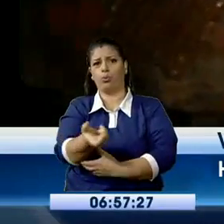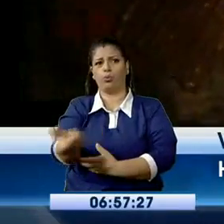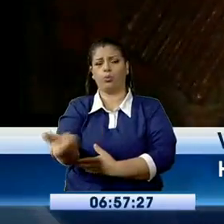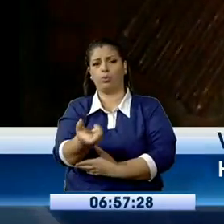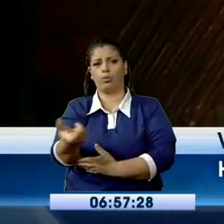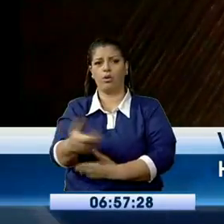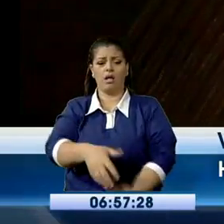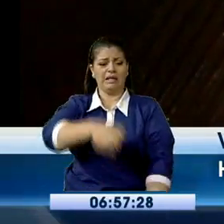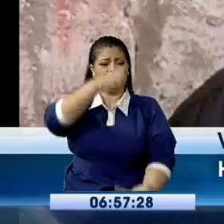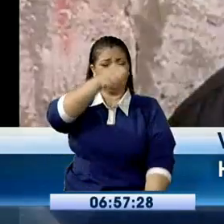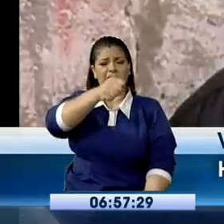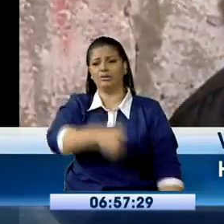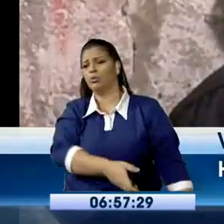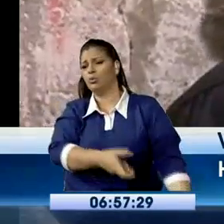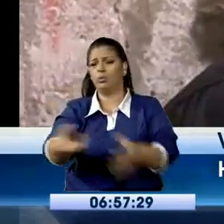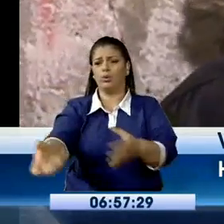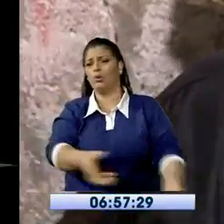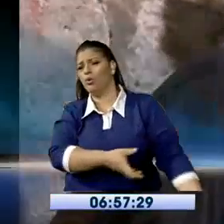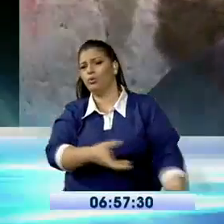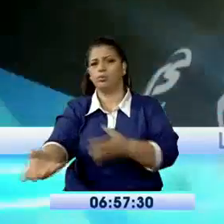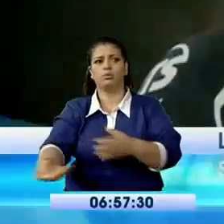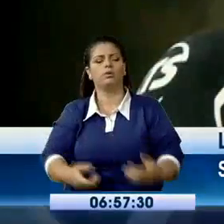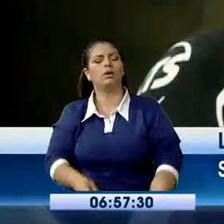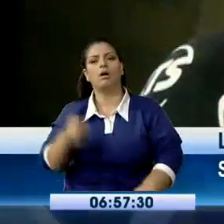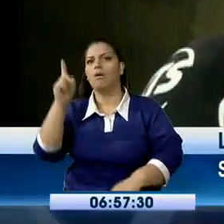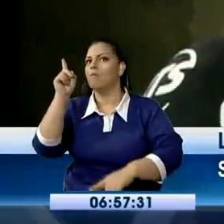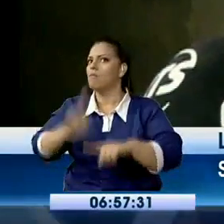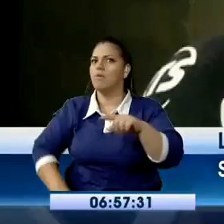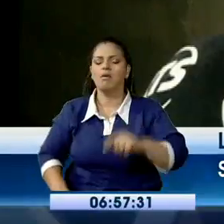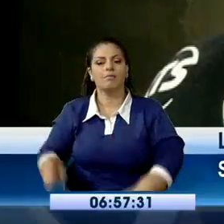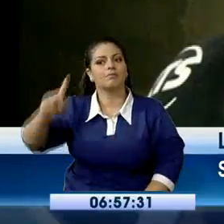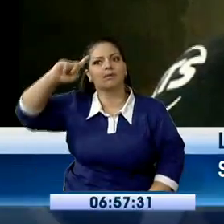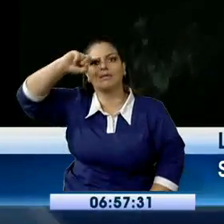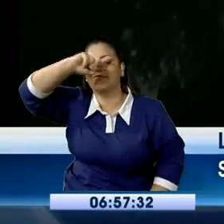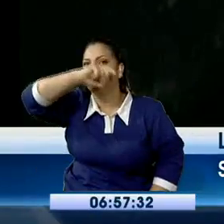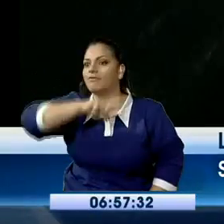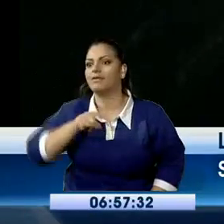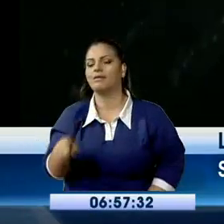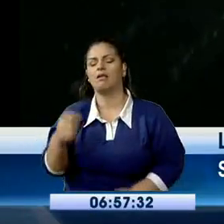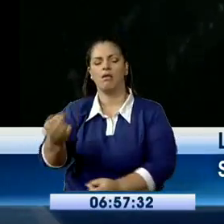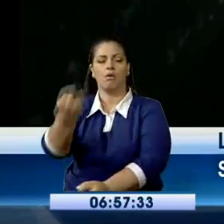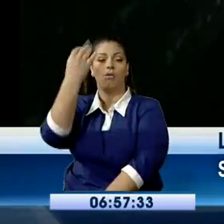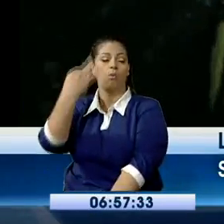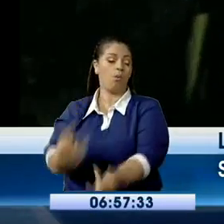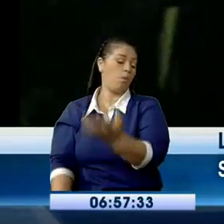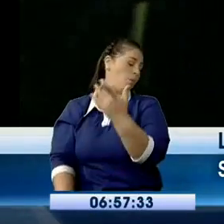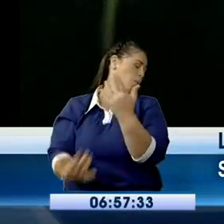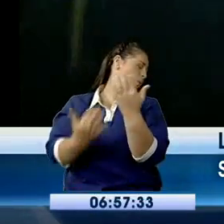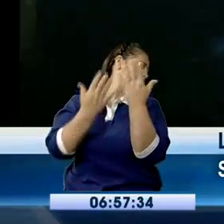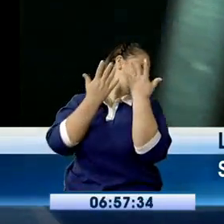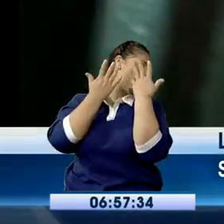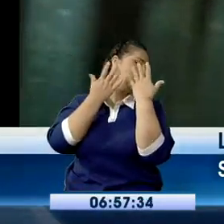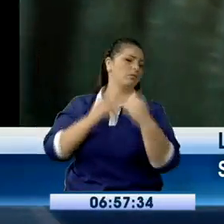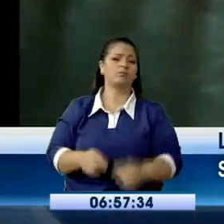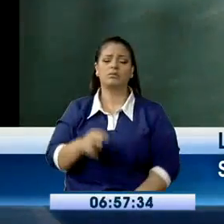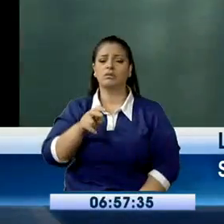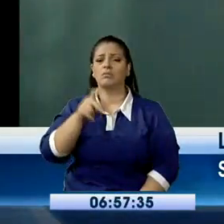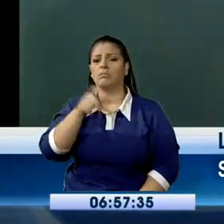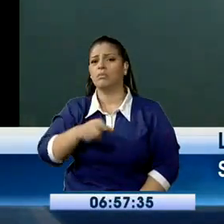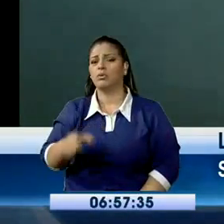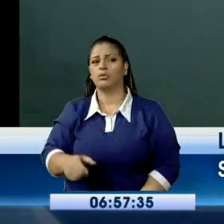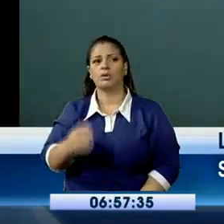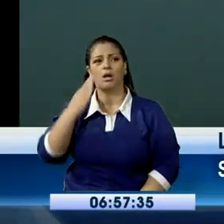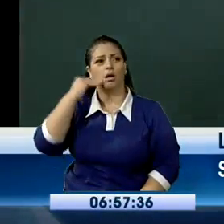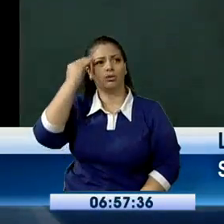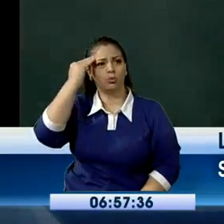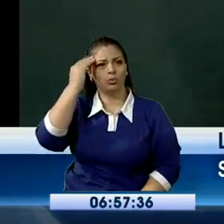intentamos, pero no, podían más la candela. Dos adultos, dos criaturas viven ahí. Ellos están de viaje, los dueños